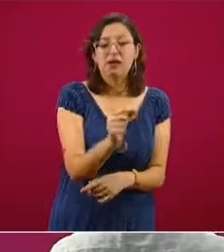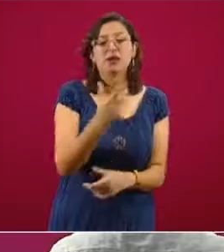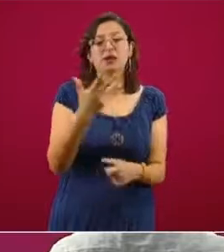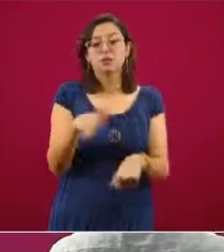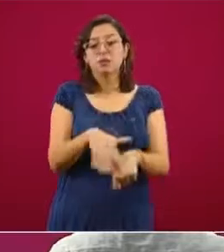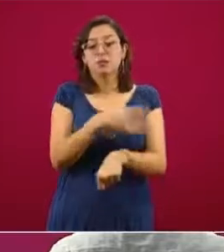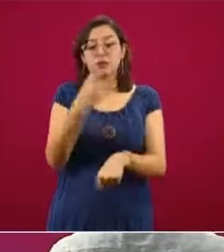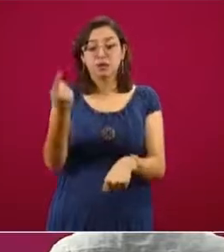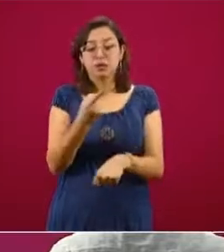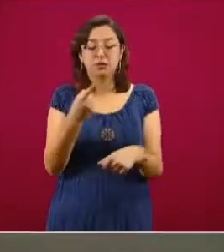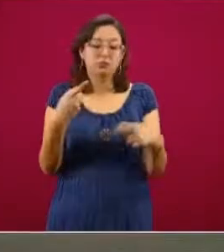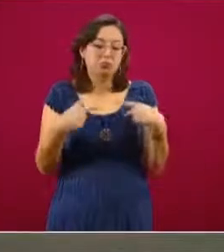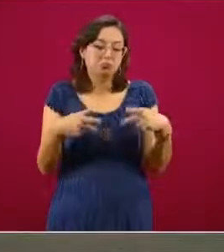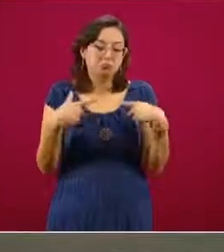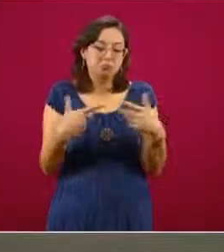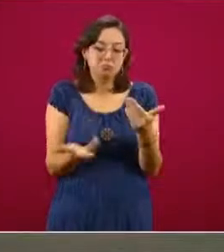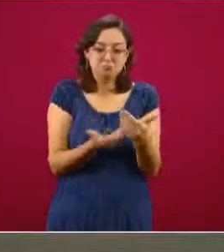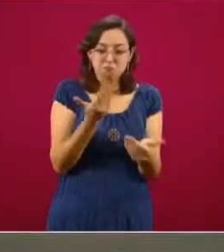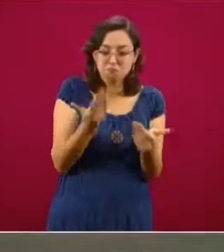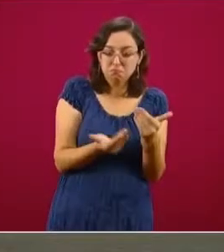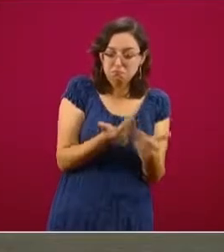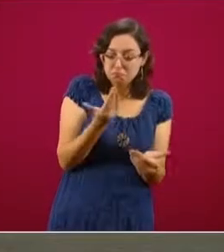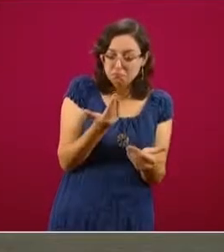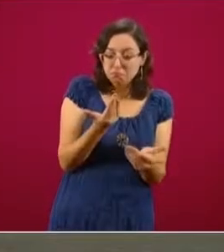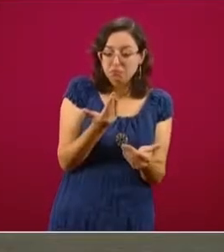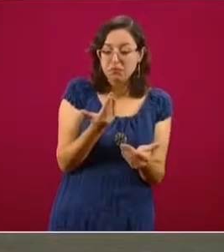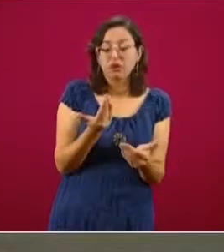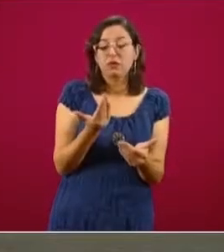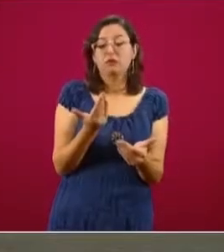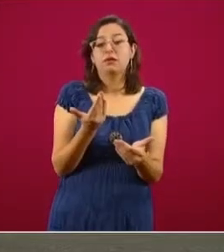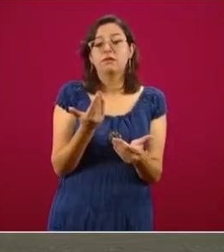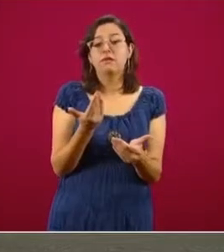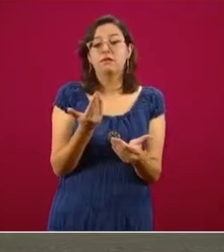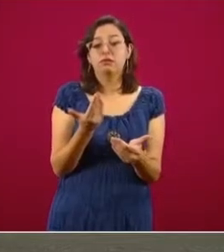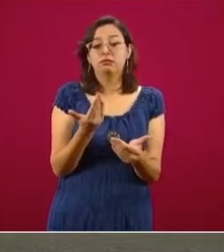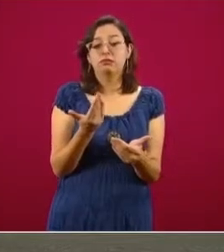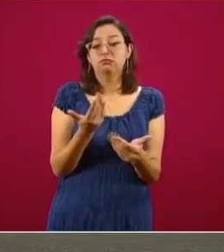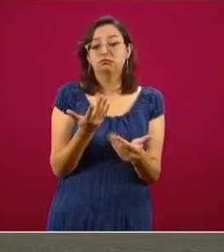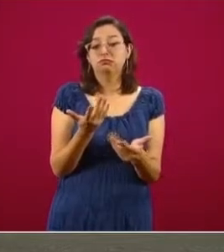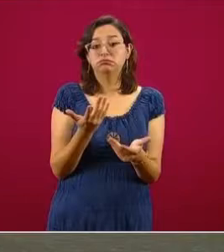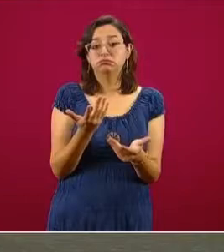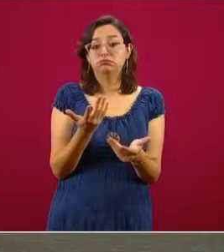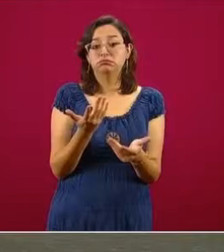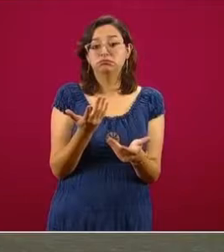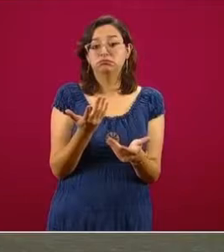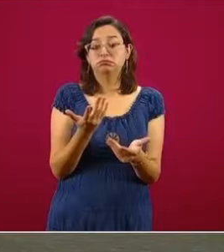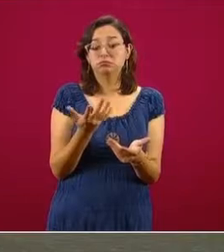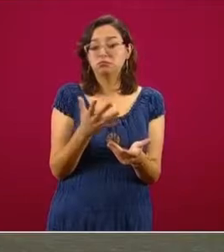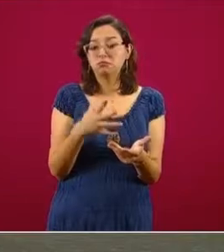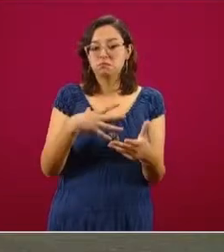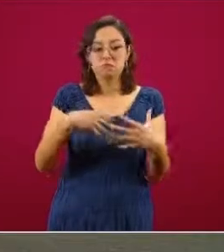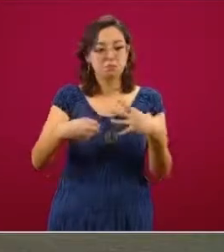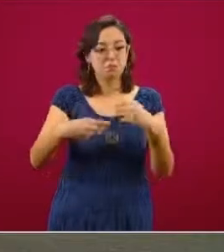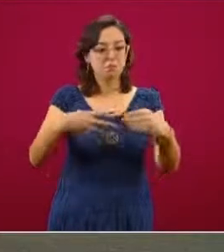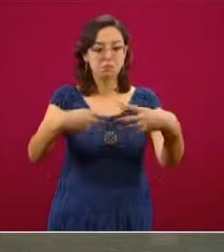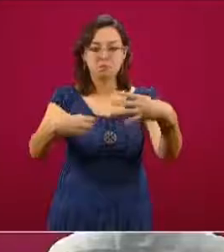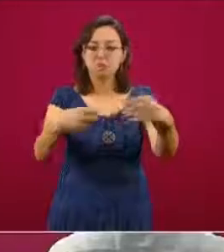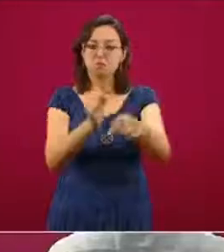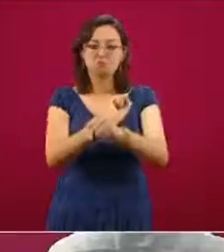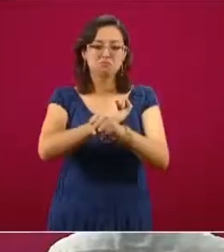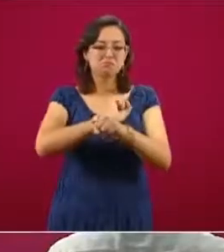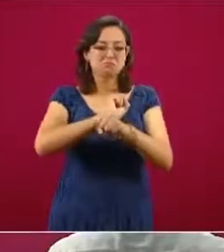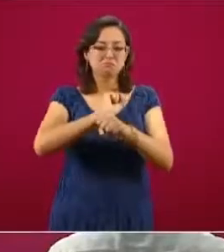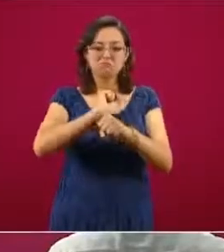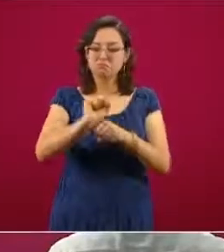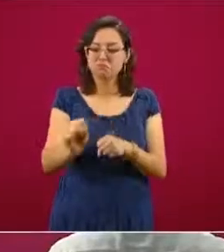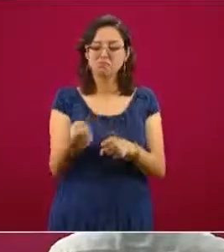zonas poco pobladas, y en la mayoría de ellas se mantiene una transmisión muy leve en términos del número de